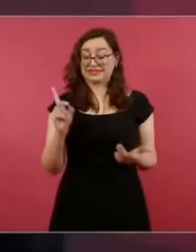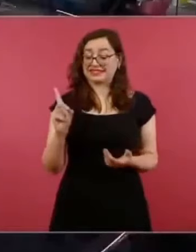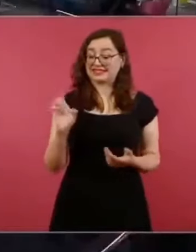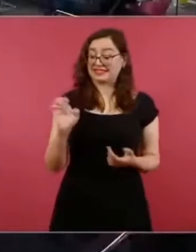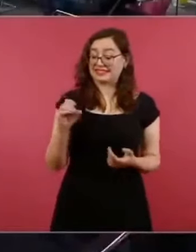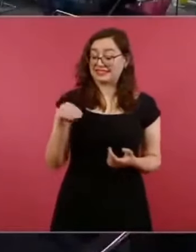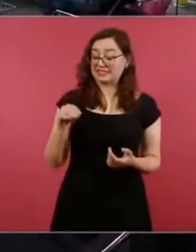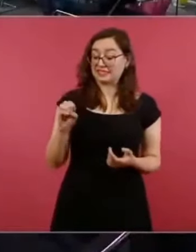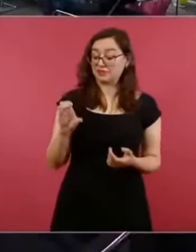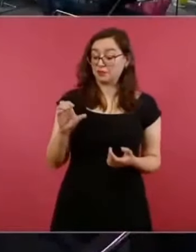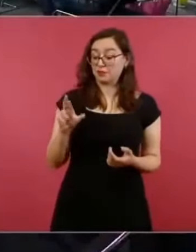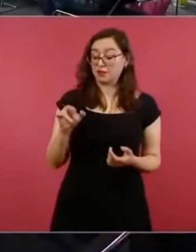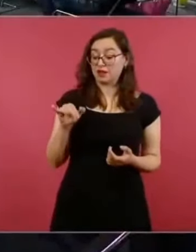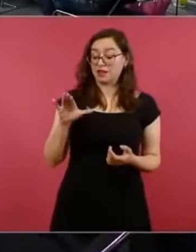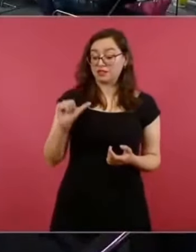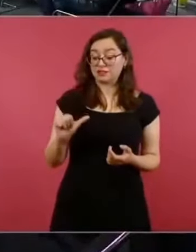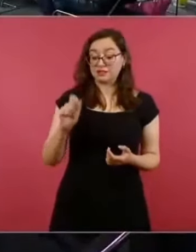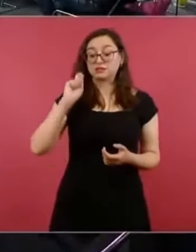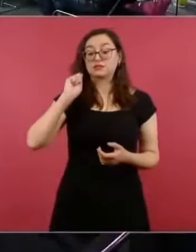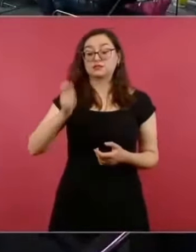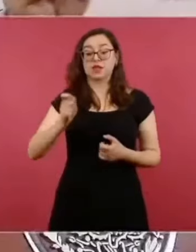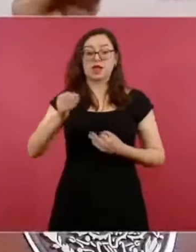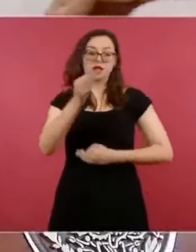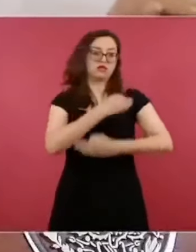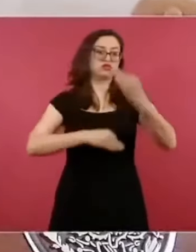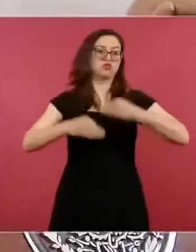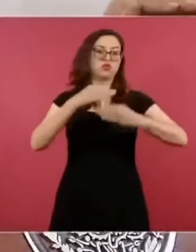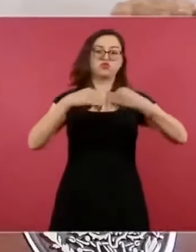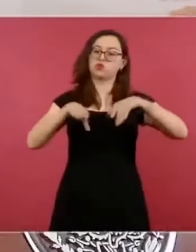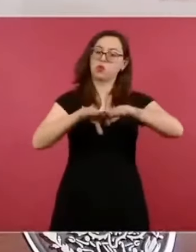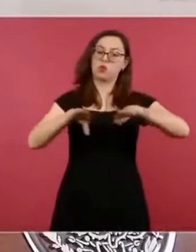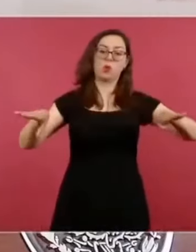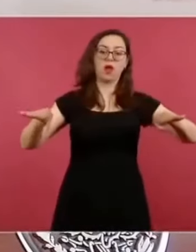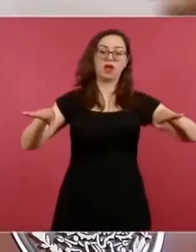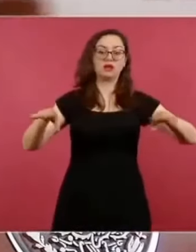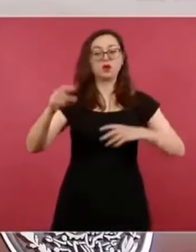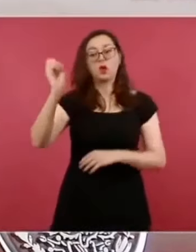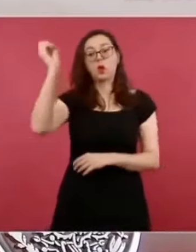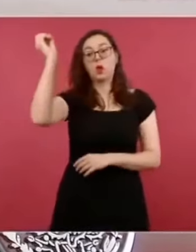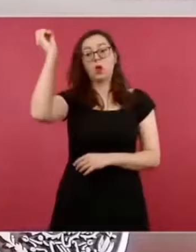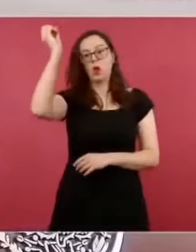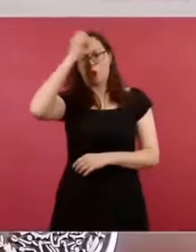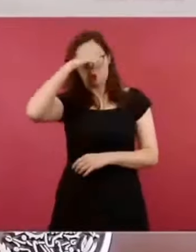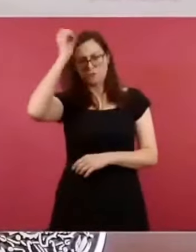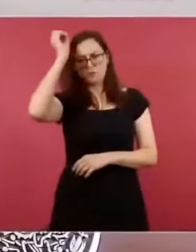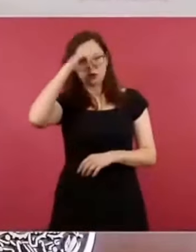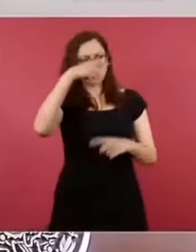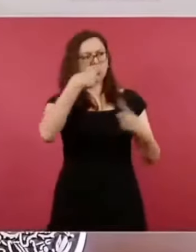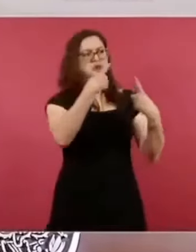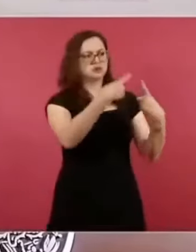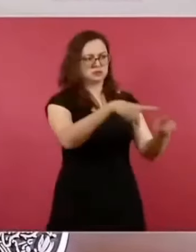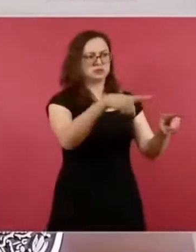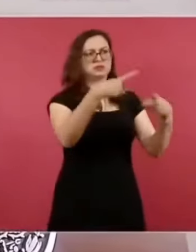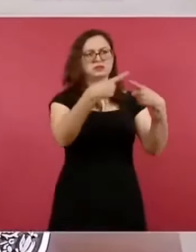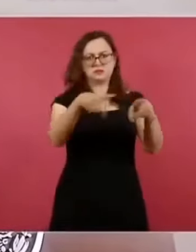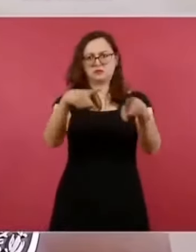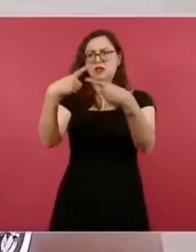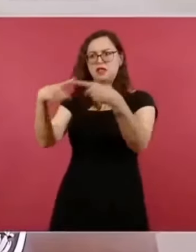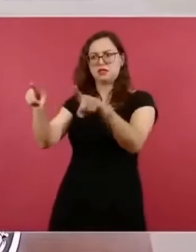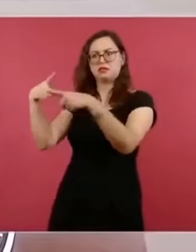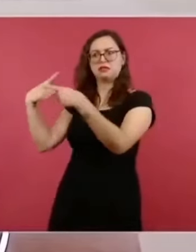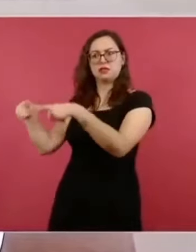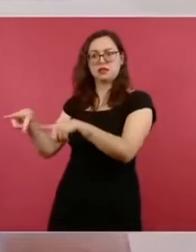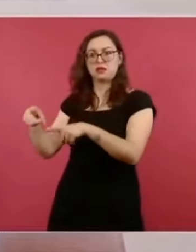podamos debatir en igualdad de circunstancias. No todos los medios en contra del gobierno